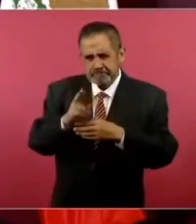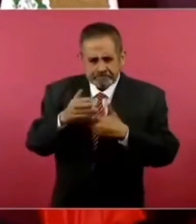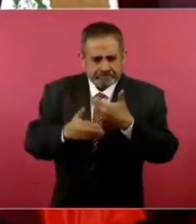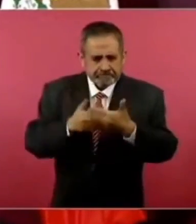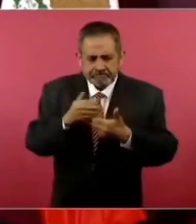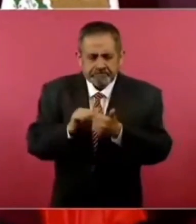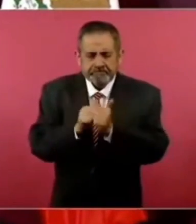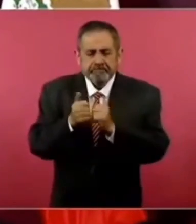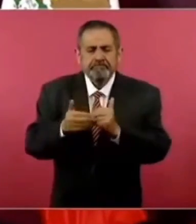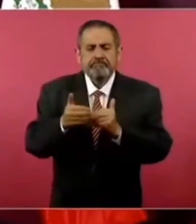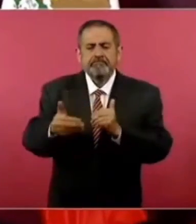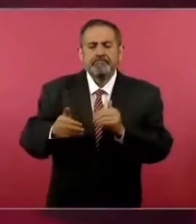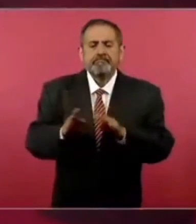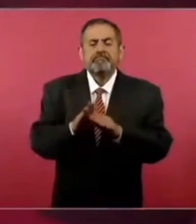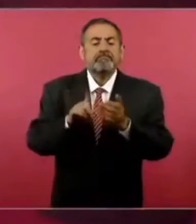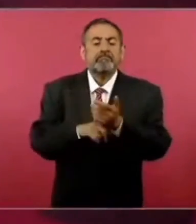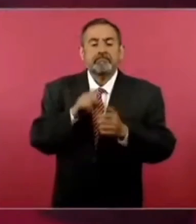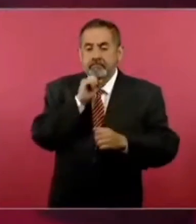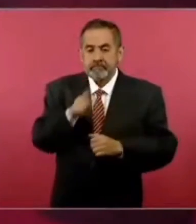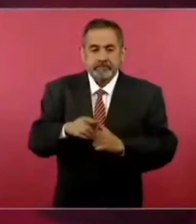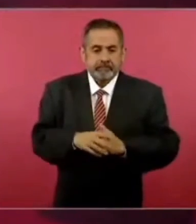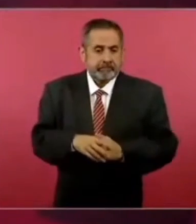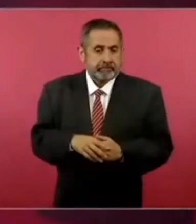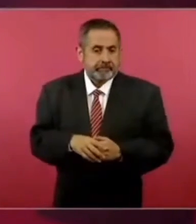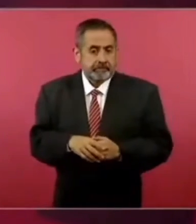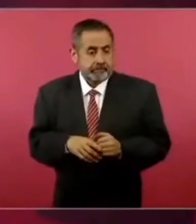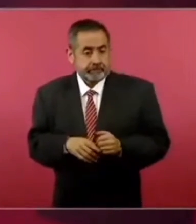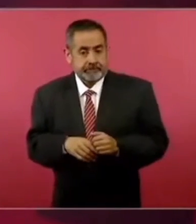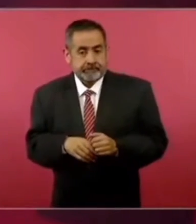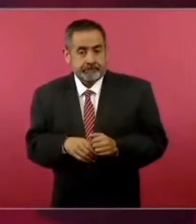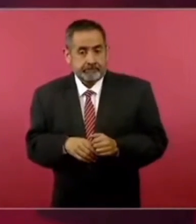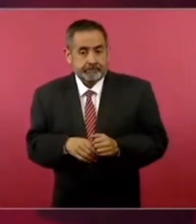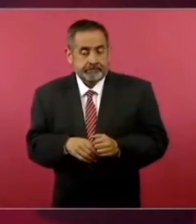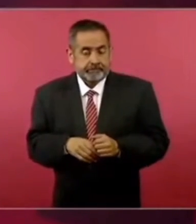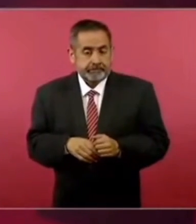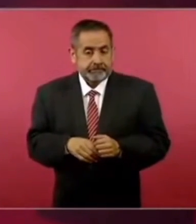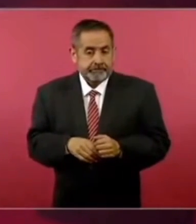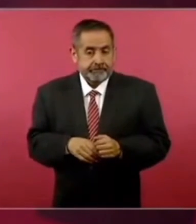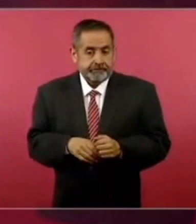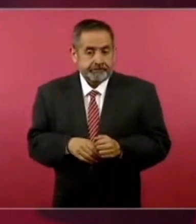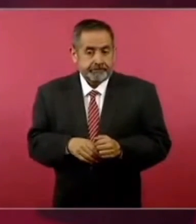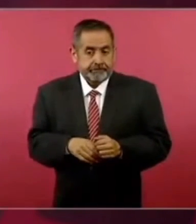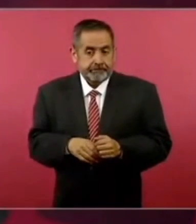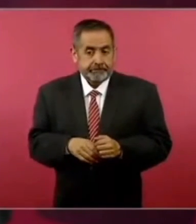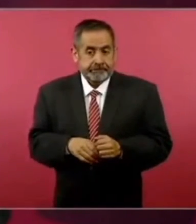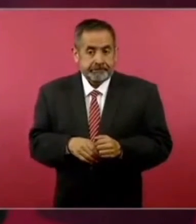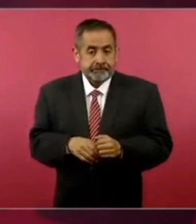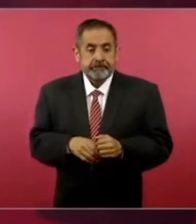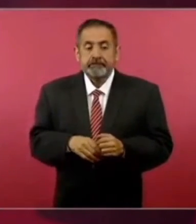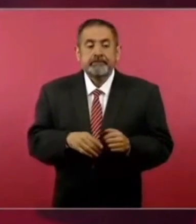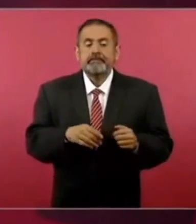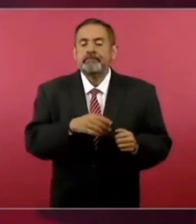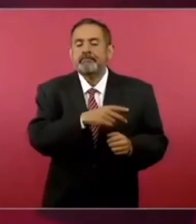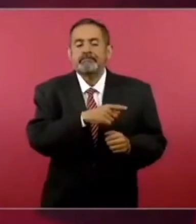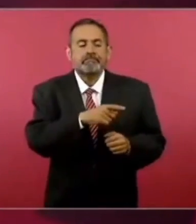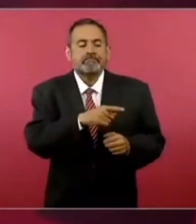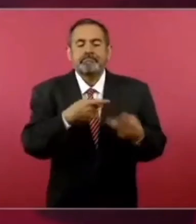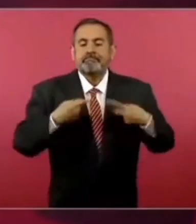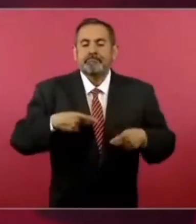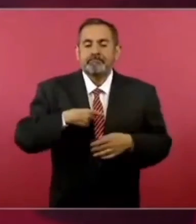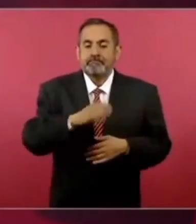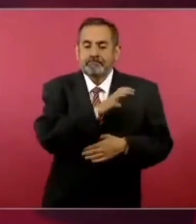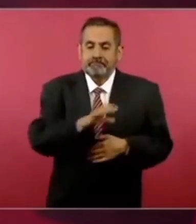tiene el candidato de la derecha del conservadurismo